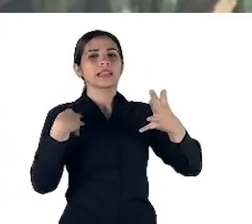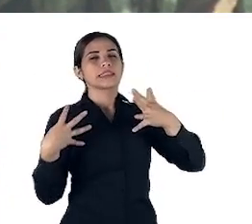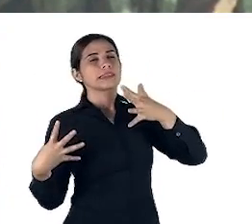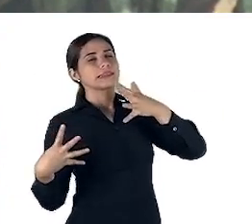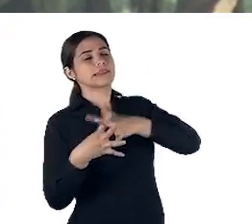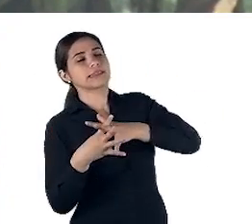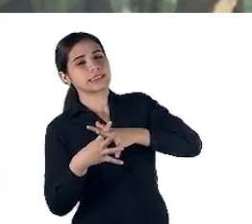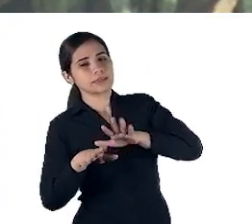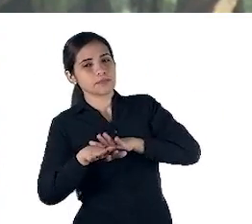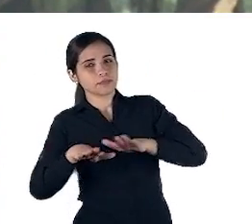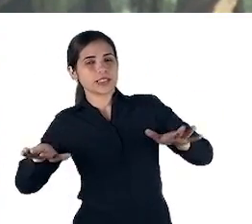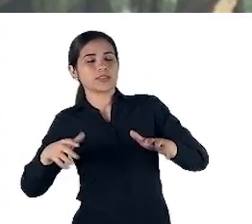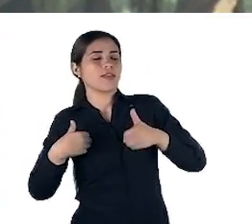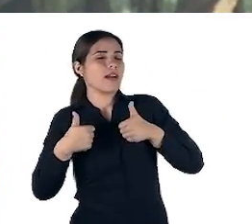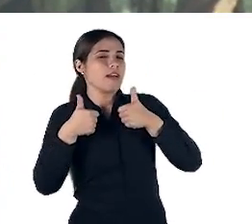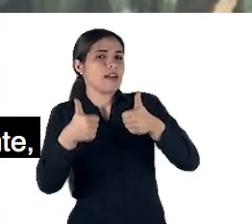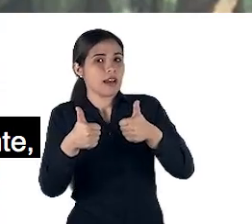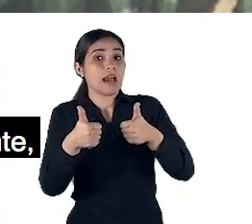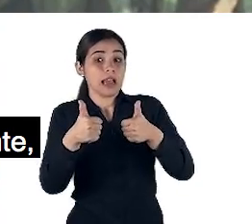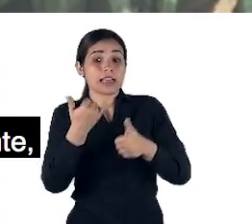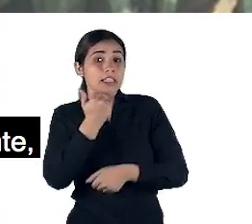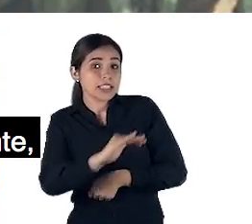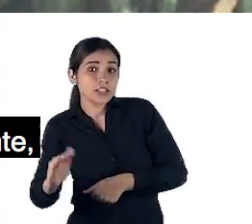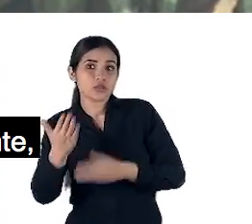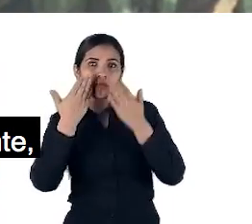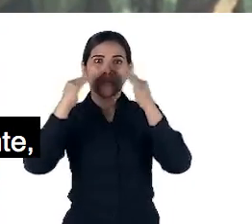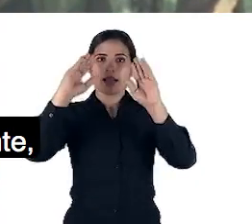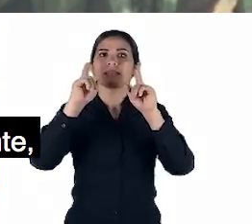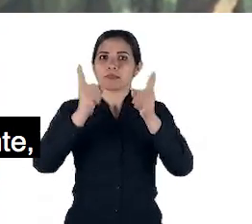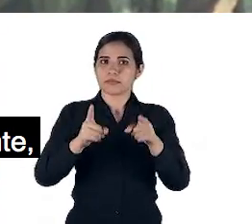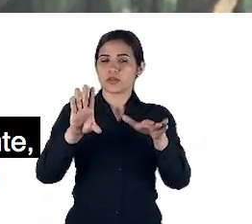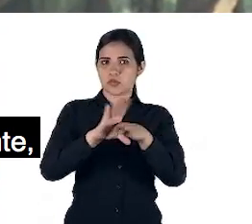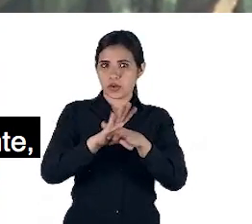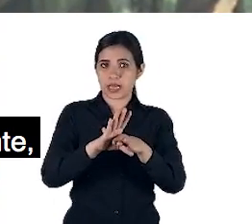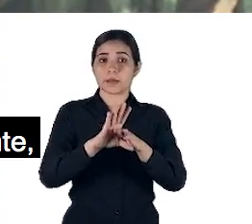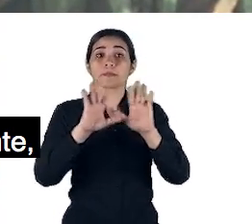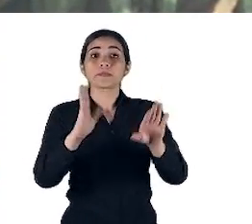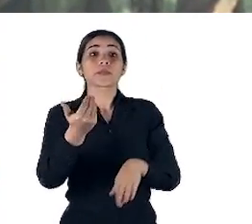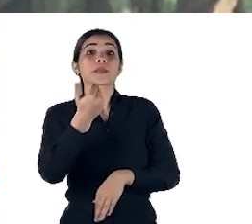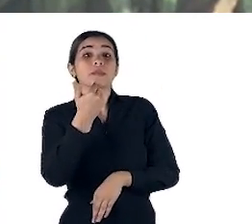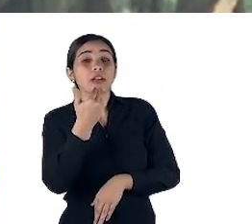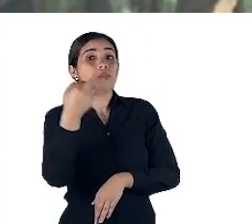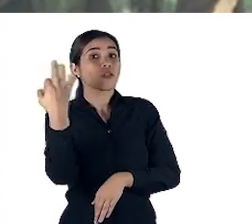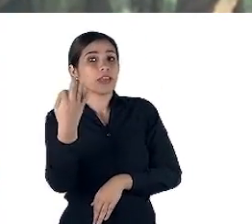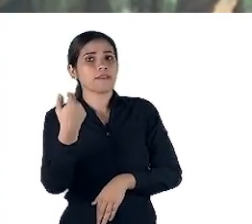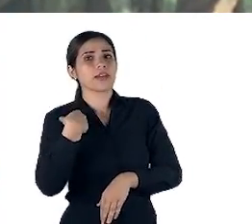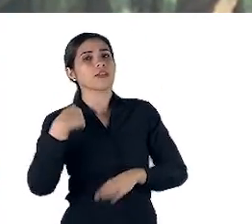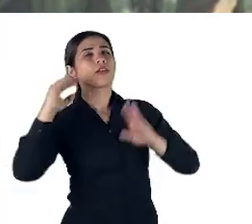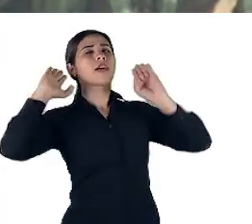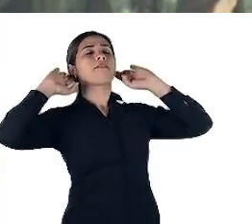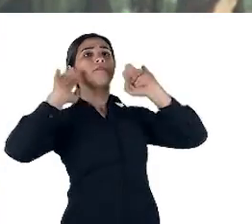del elemento natural que nos rodea. Tenemos que hacer, pero luego de eso viene algo importante. No te vas a ir a la cama así,